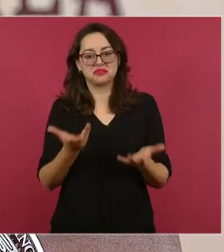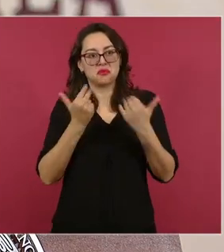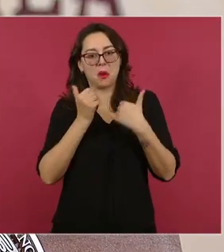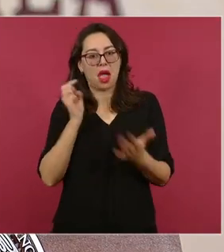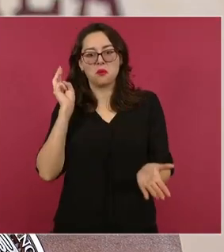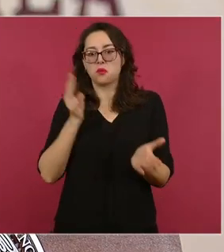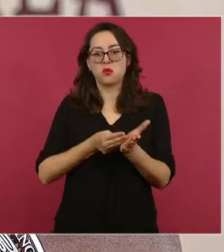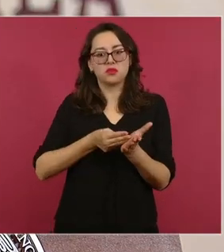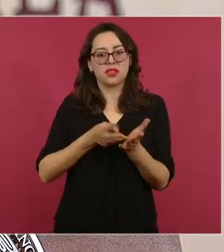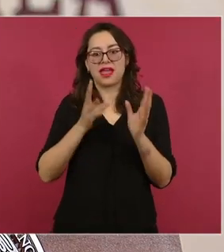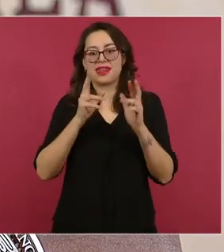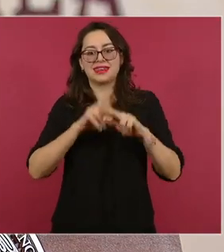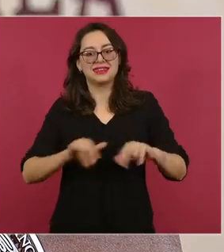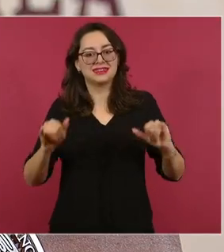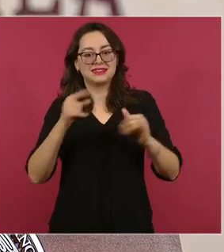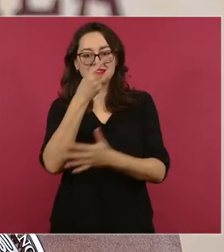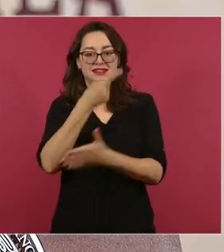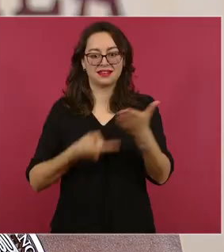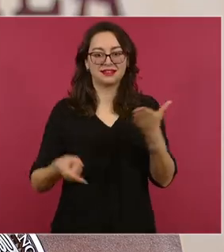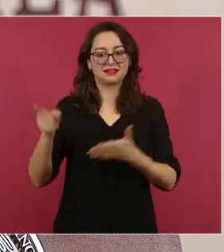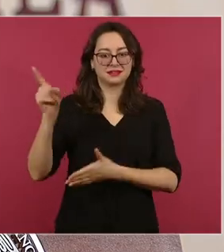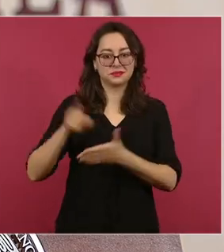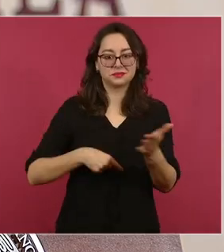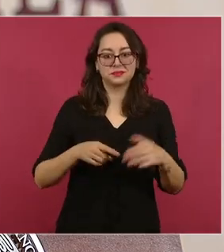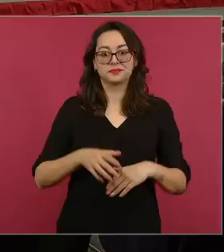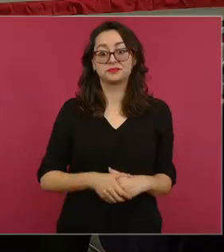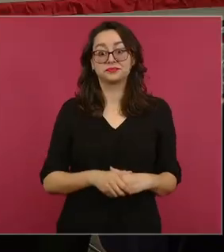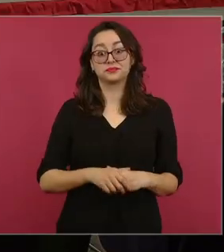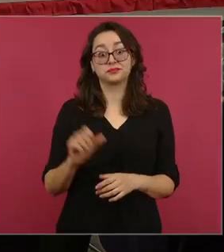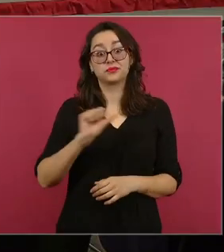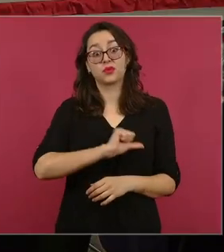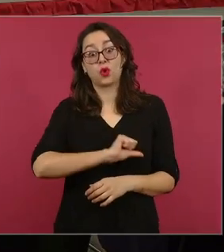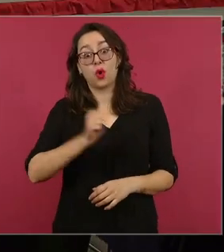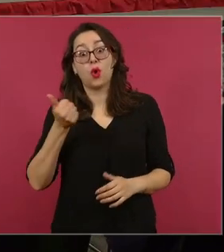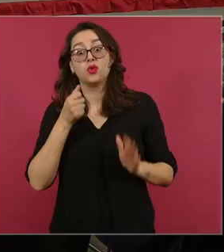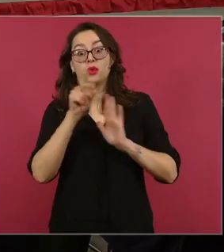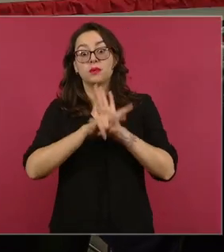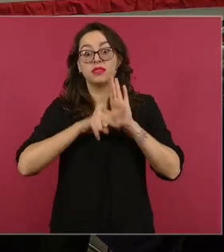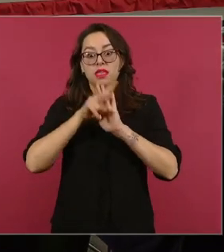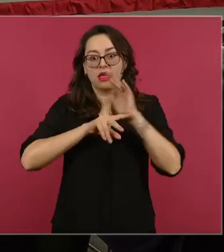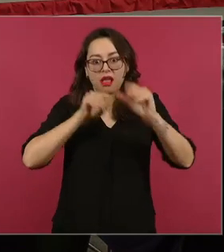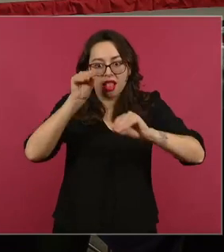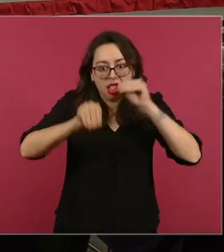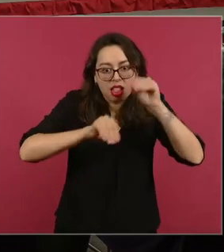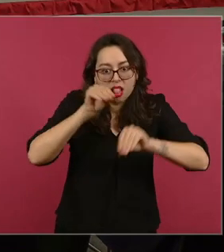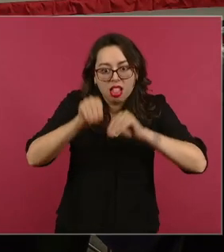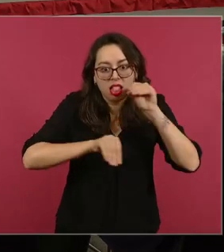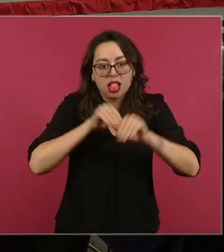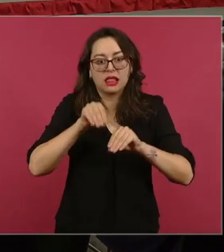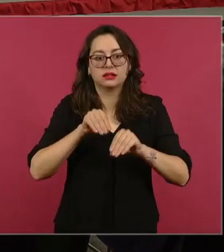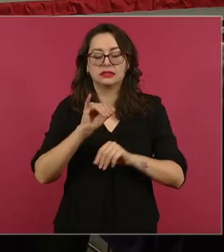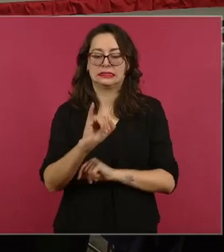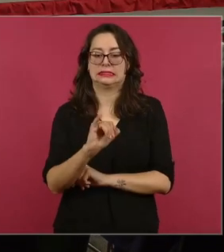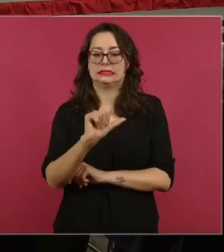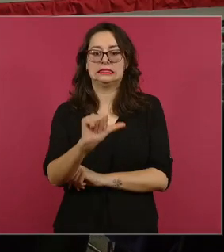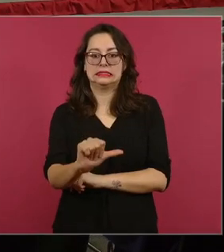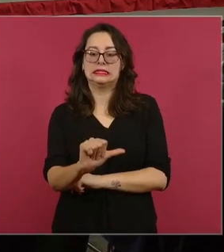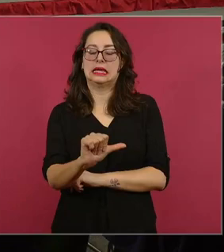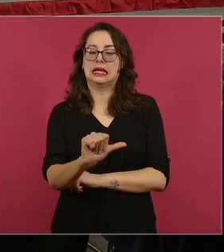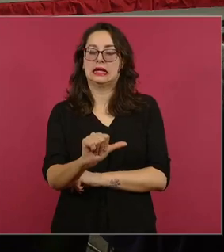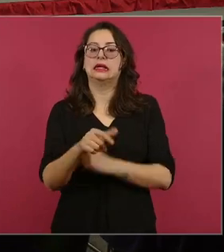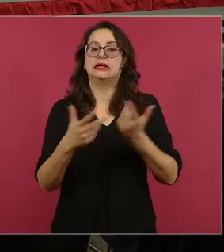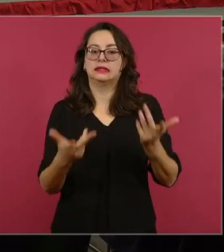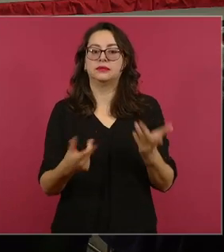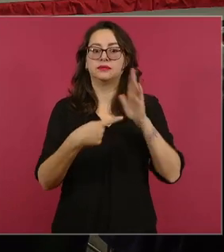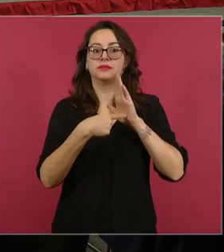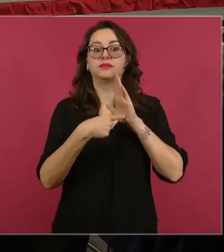utilizando inteligencia artificial que engaña con supuestas inversiones a Pemex. Esta es una alerta de fraude.